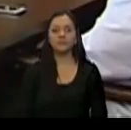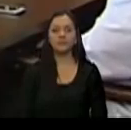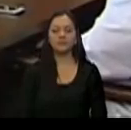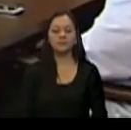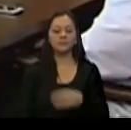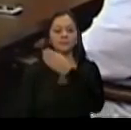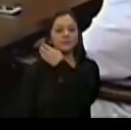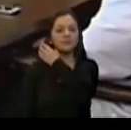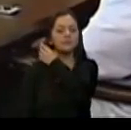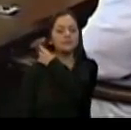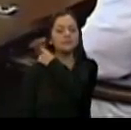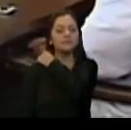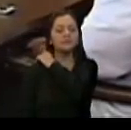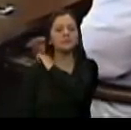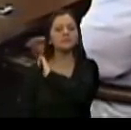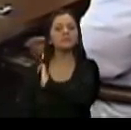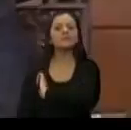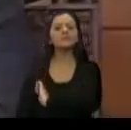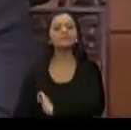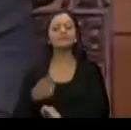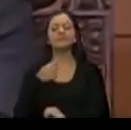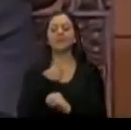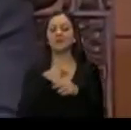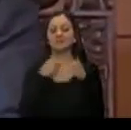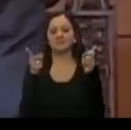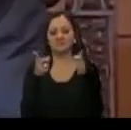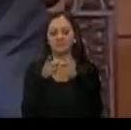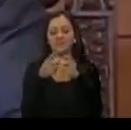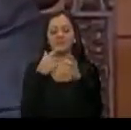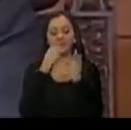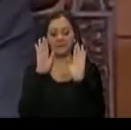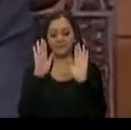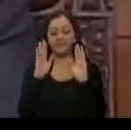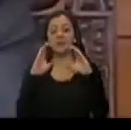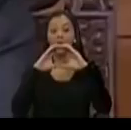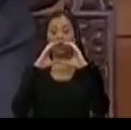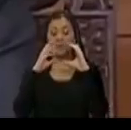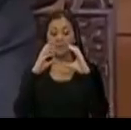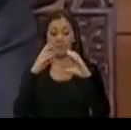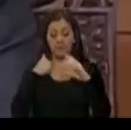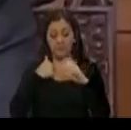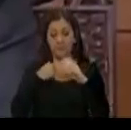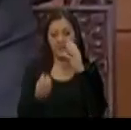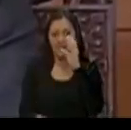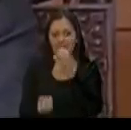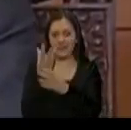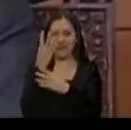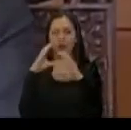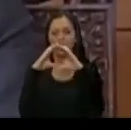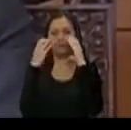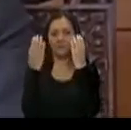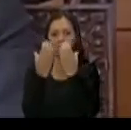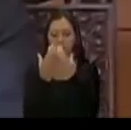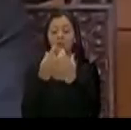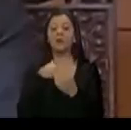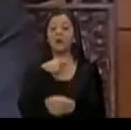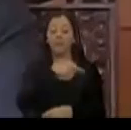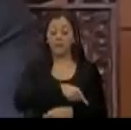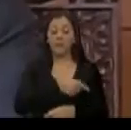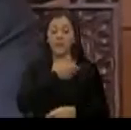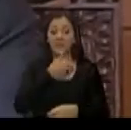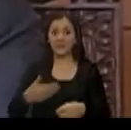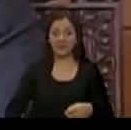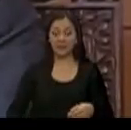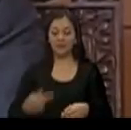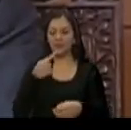A ver, brevemente, efectivamente está conformada una comisión nacional después de declarar como interés nacional la visita del Santo